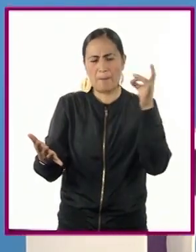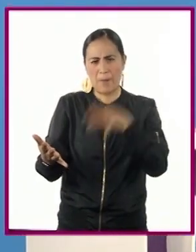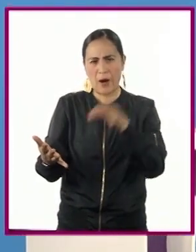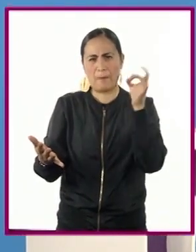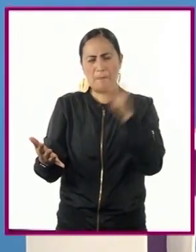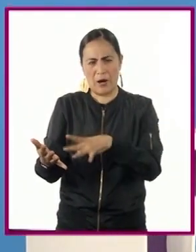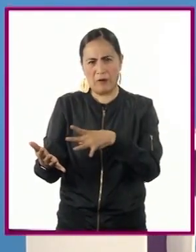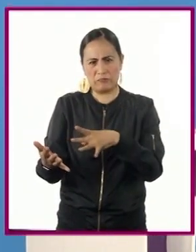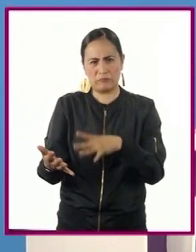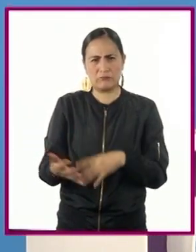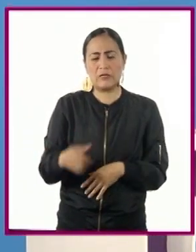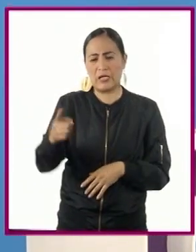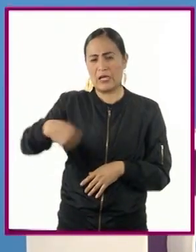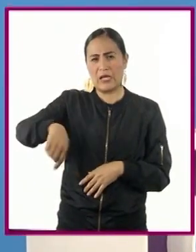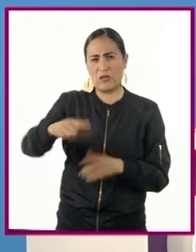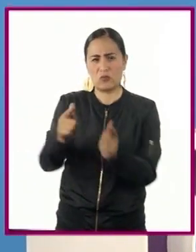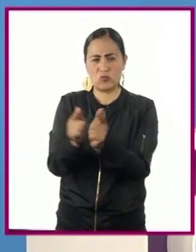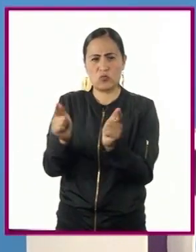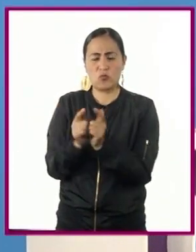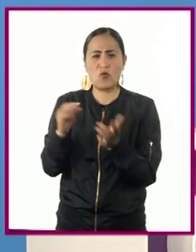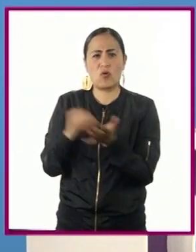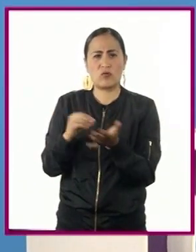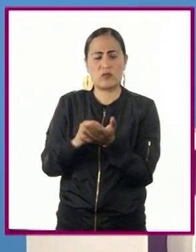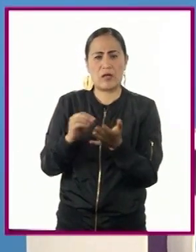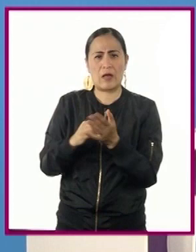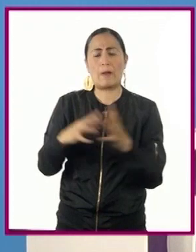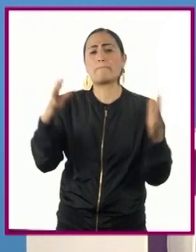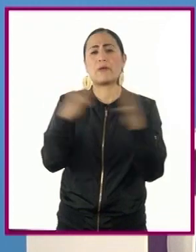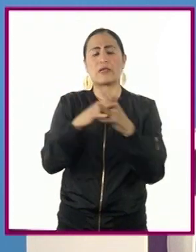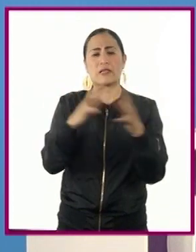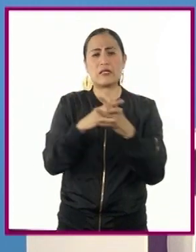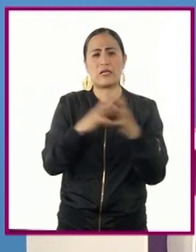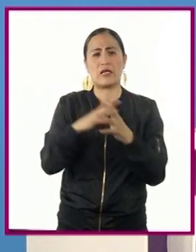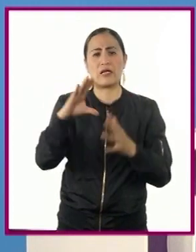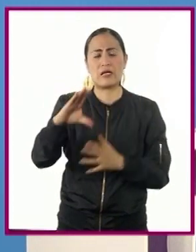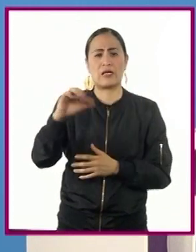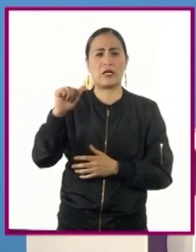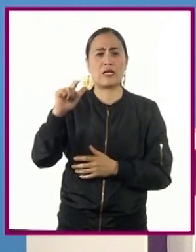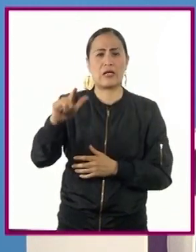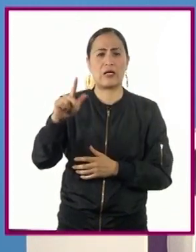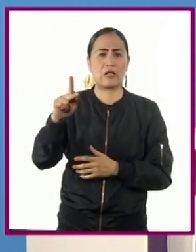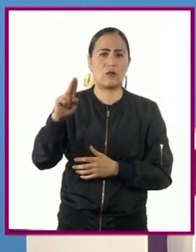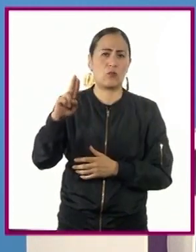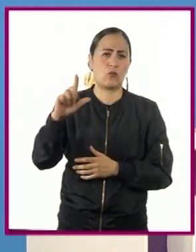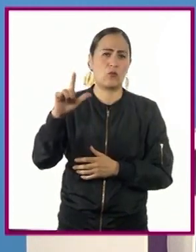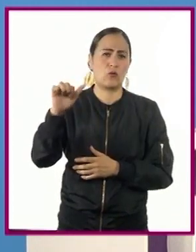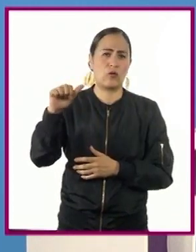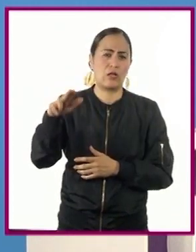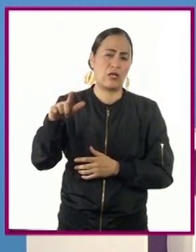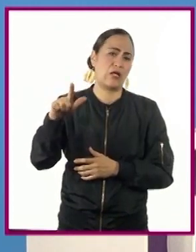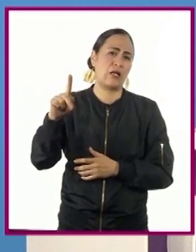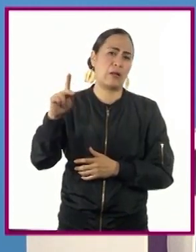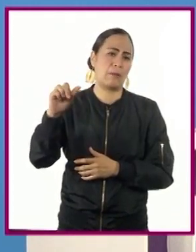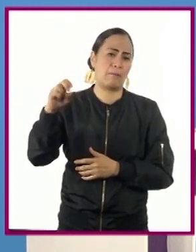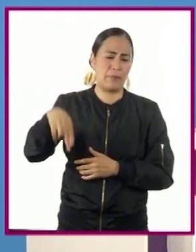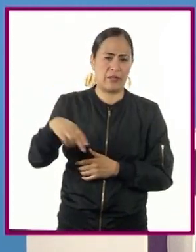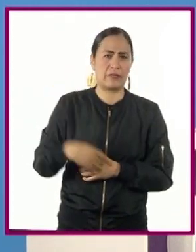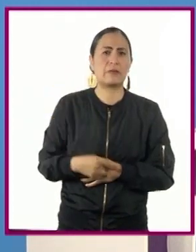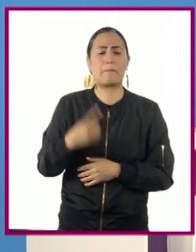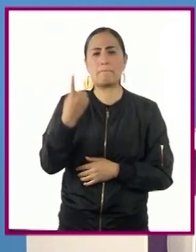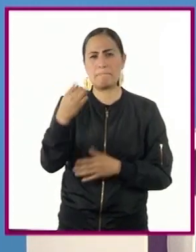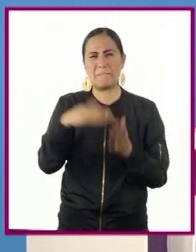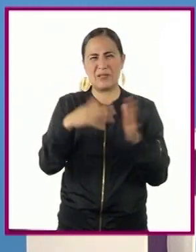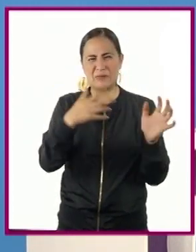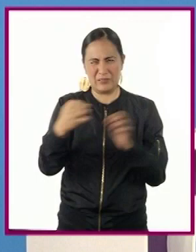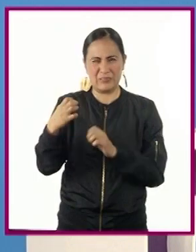derrotar finalmente a los conservadores en la batalla de Calpulalpan el 22 de diciembre de 1860, logrando que el